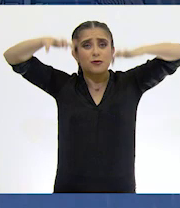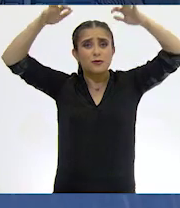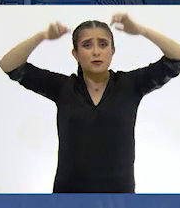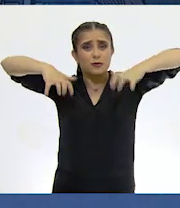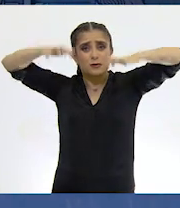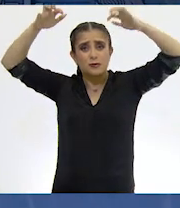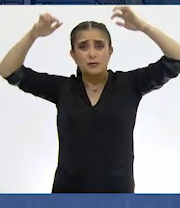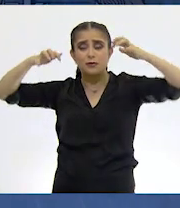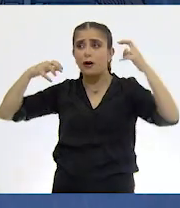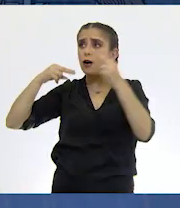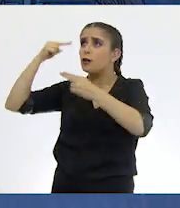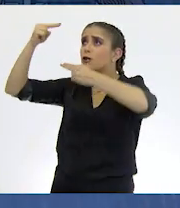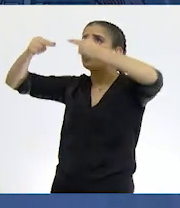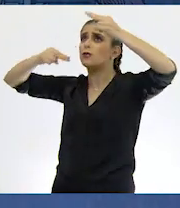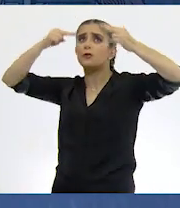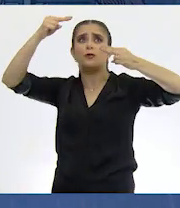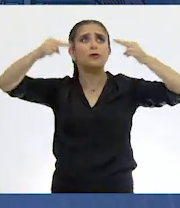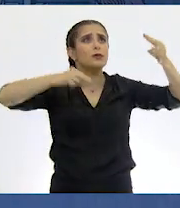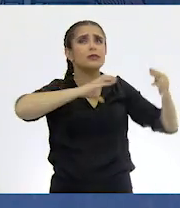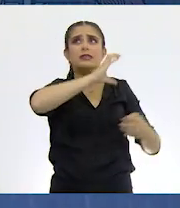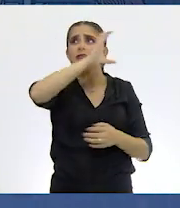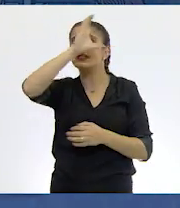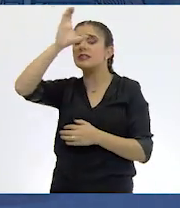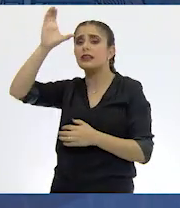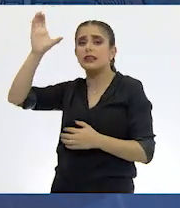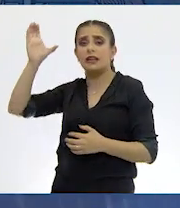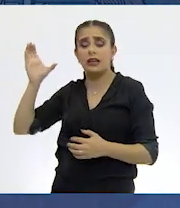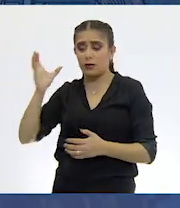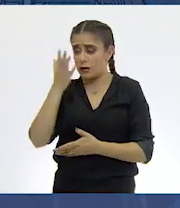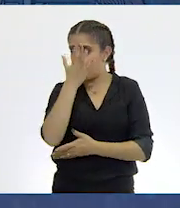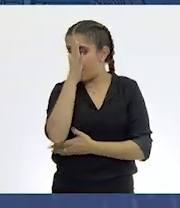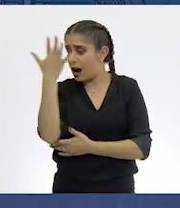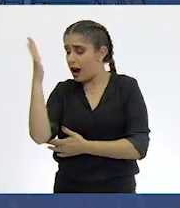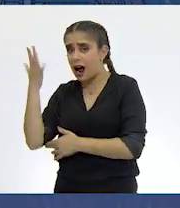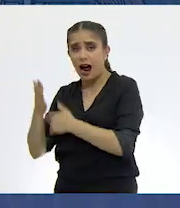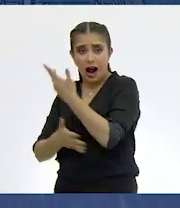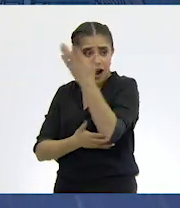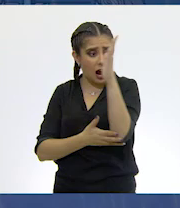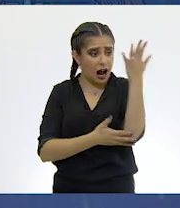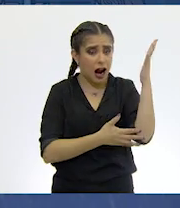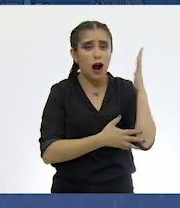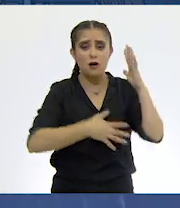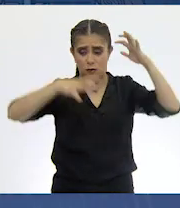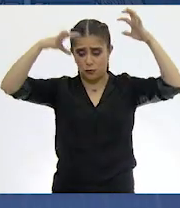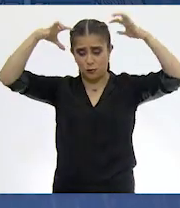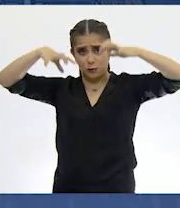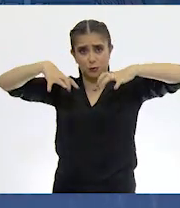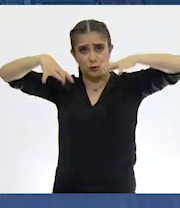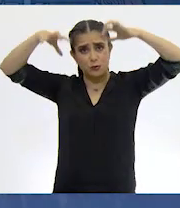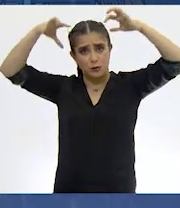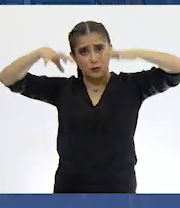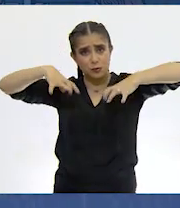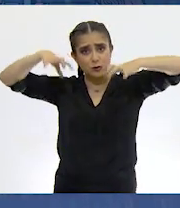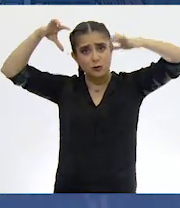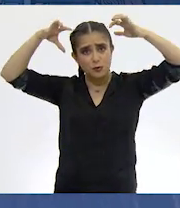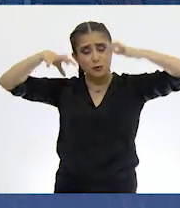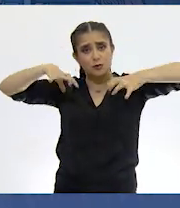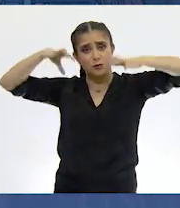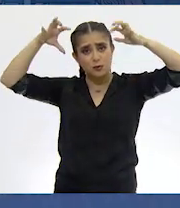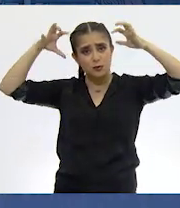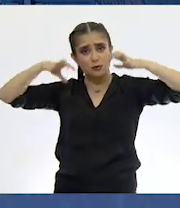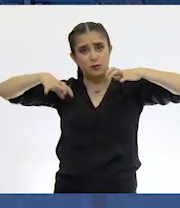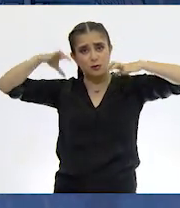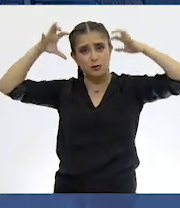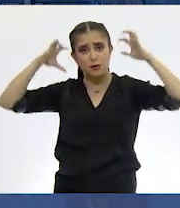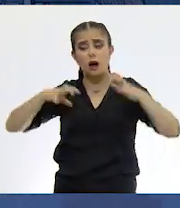son la nube misma y el cielo. Los árboles llueven esta tarde y la barriada toda